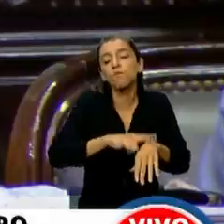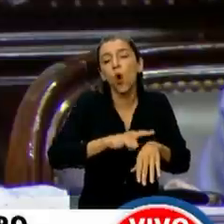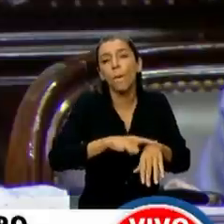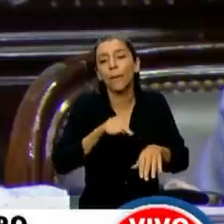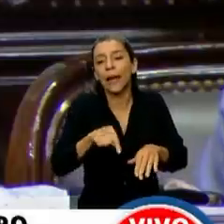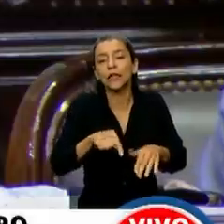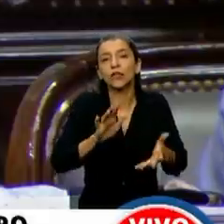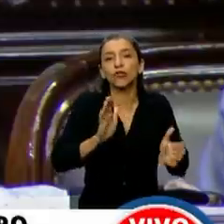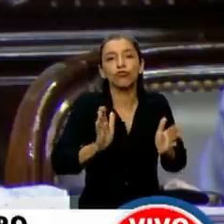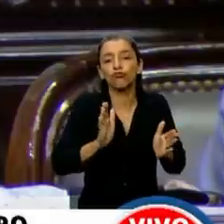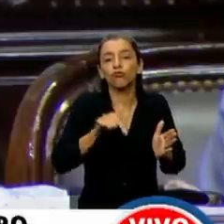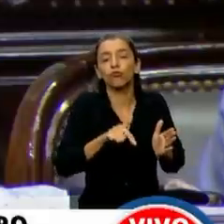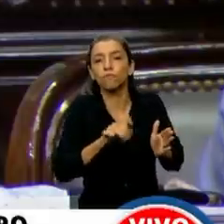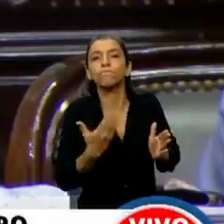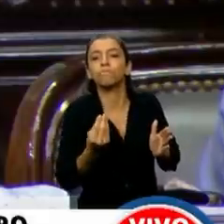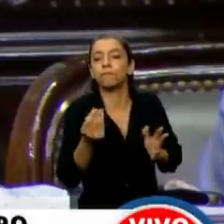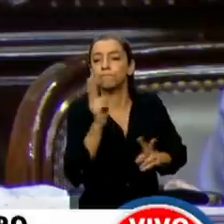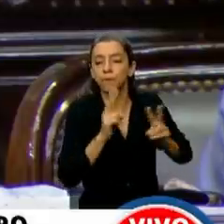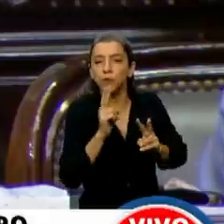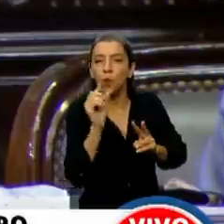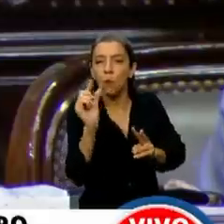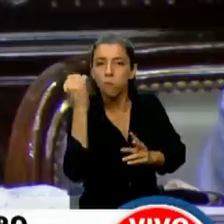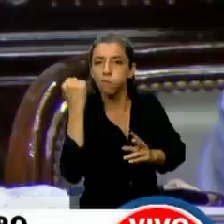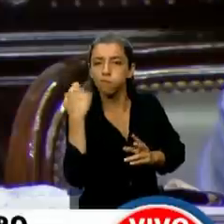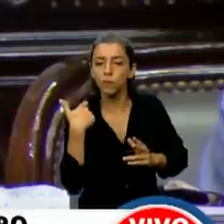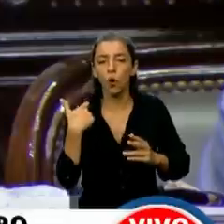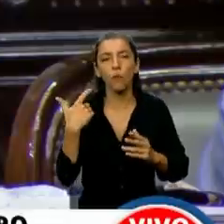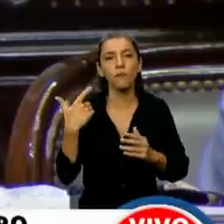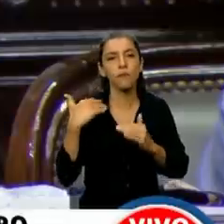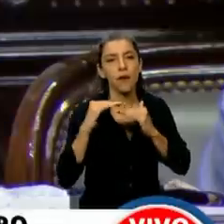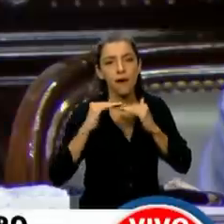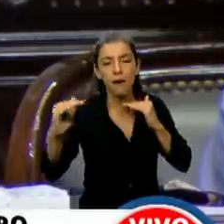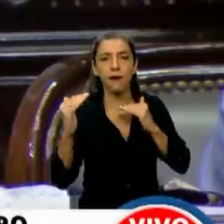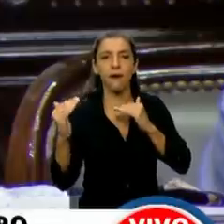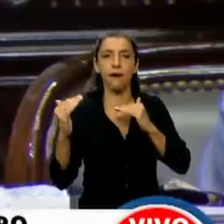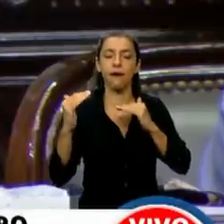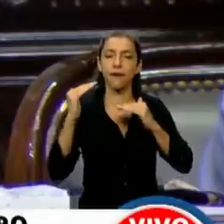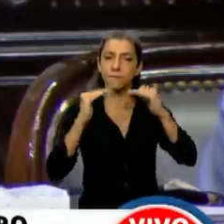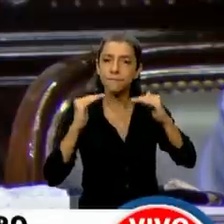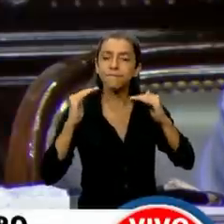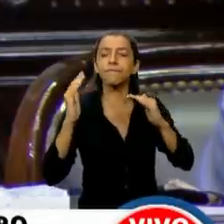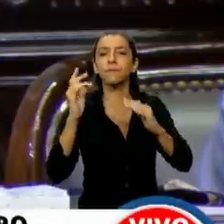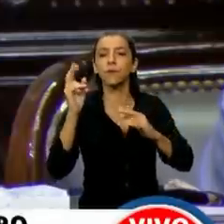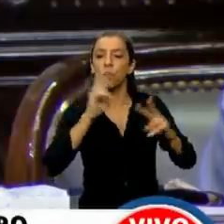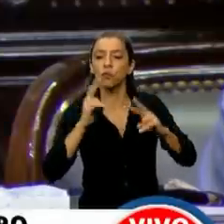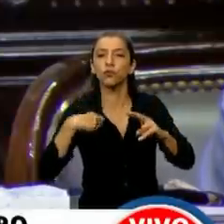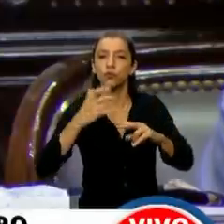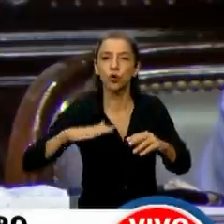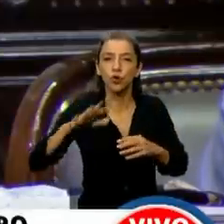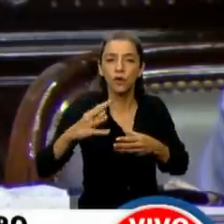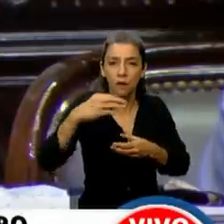estabilidad en la economía que busca inclusión social que busca ver dinamismo económico